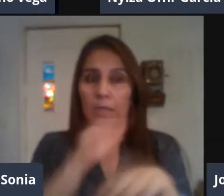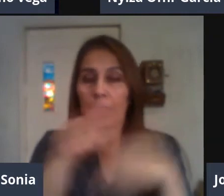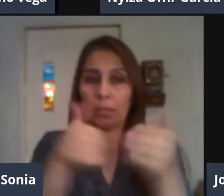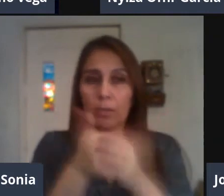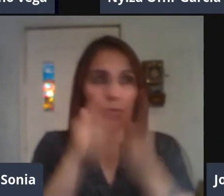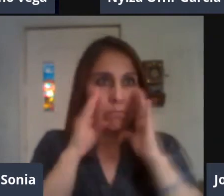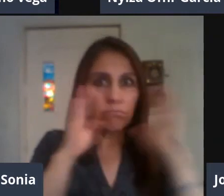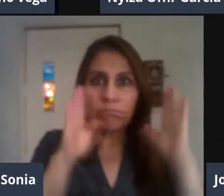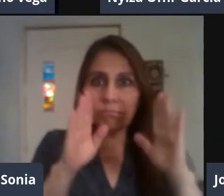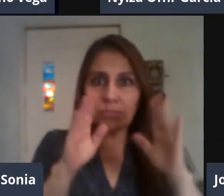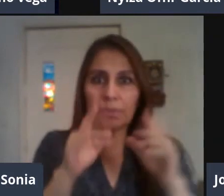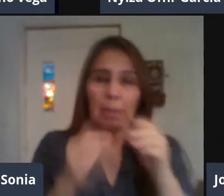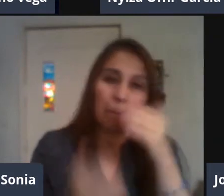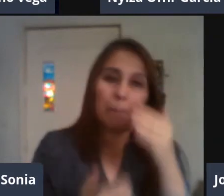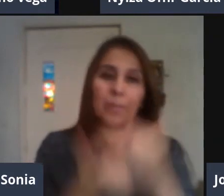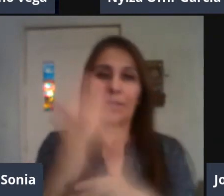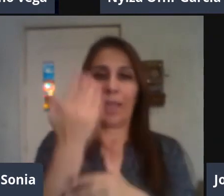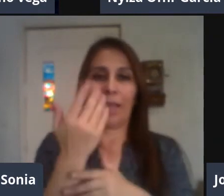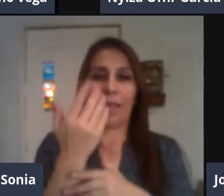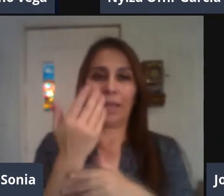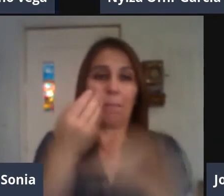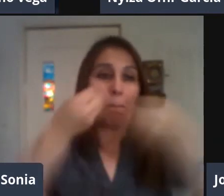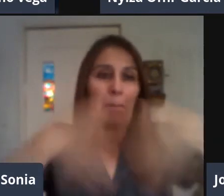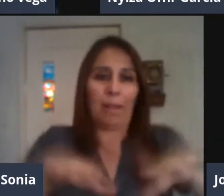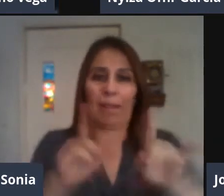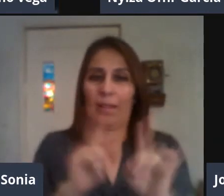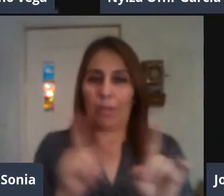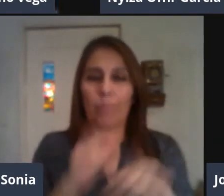primeros momentos del conversatorio